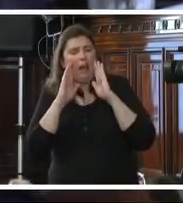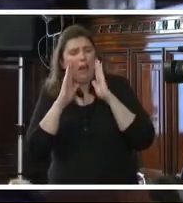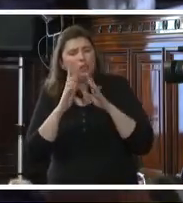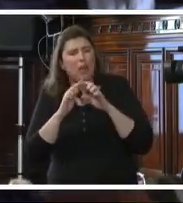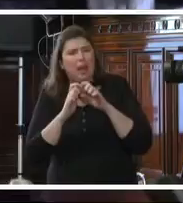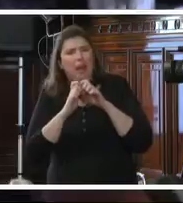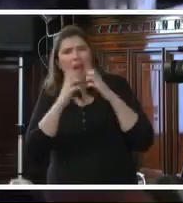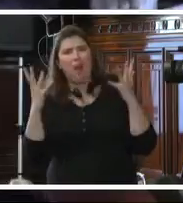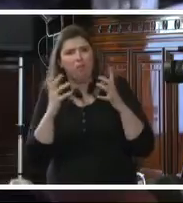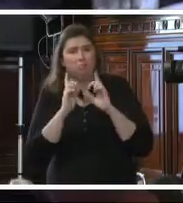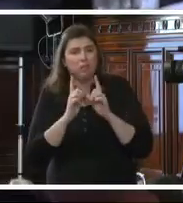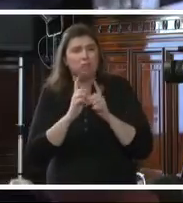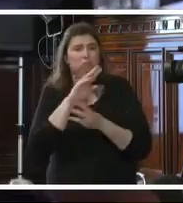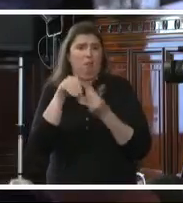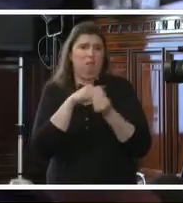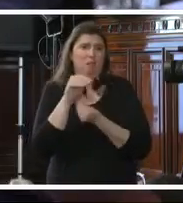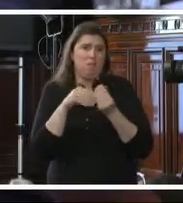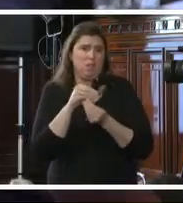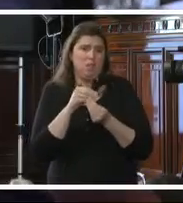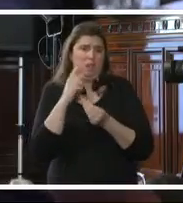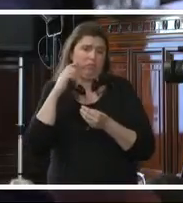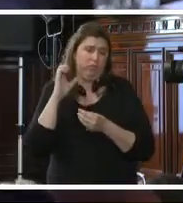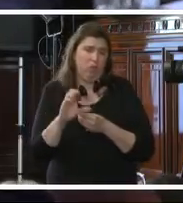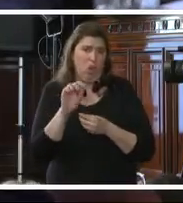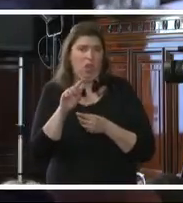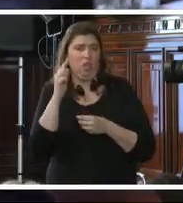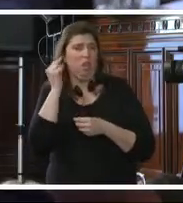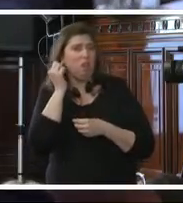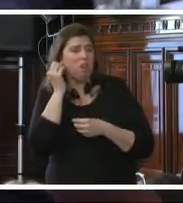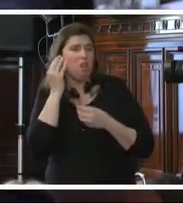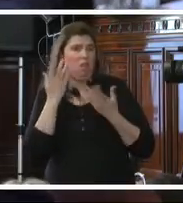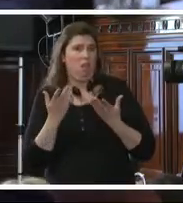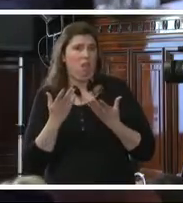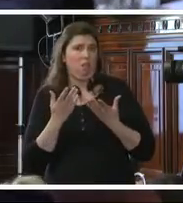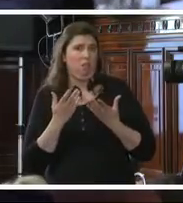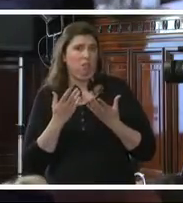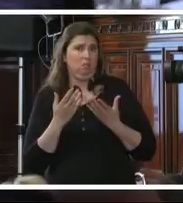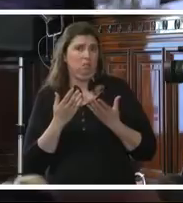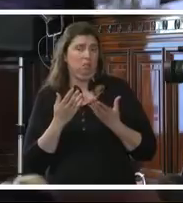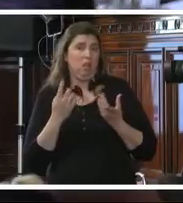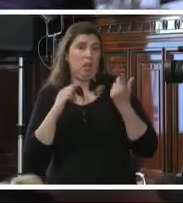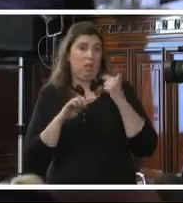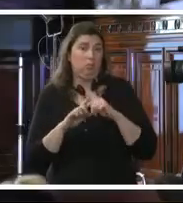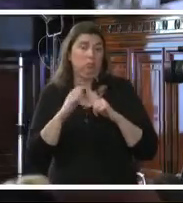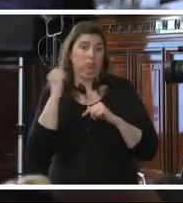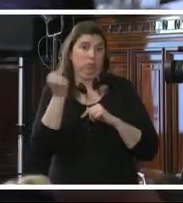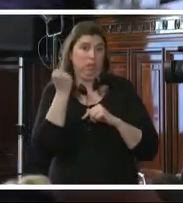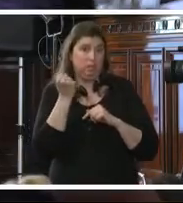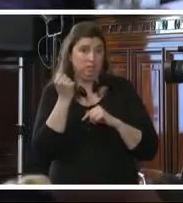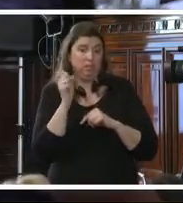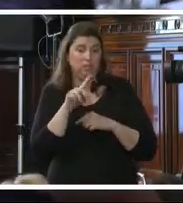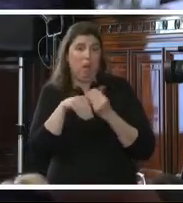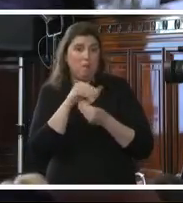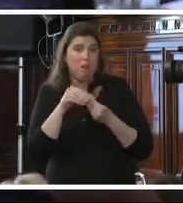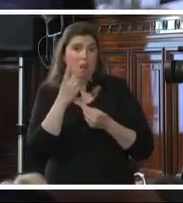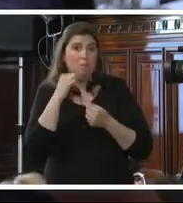de la propia familia, que es lo único que debería tenerla, o lo mínimo que debería tener el niño o la niña, se van a dar situaciones